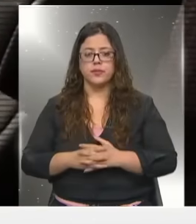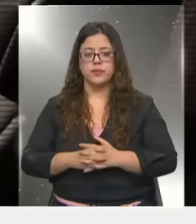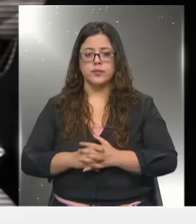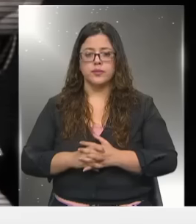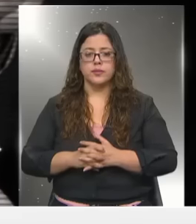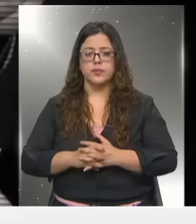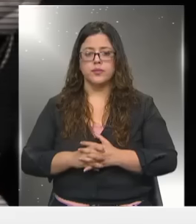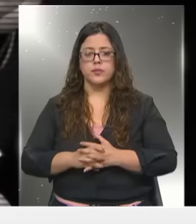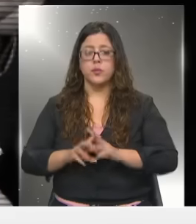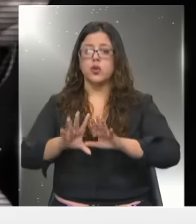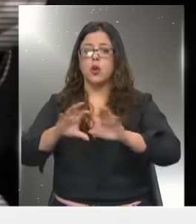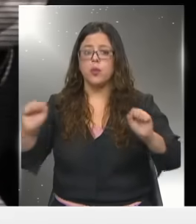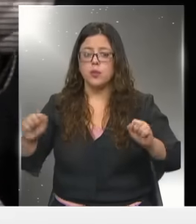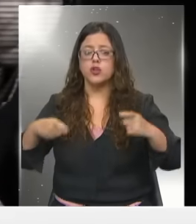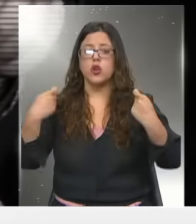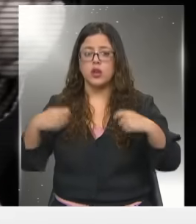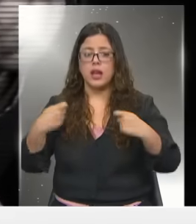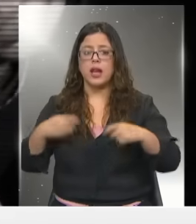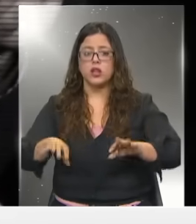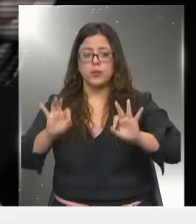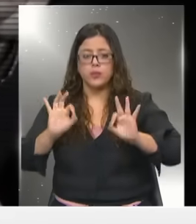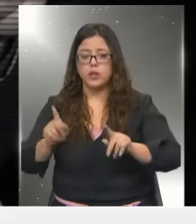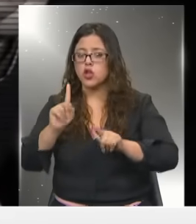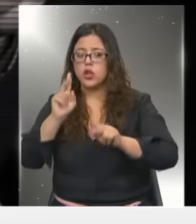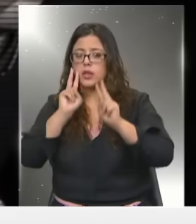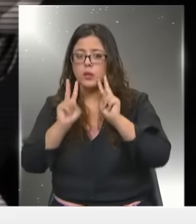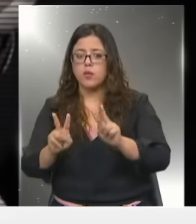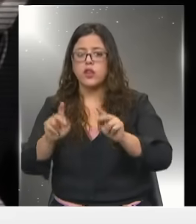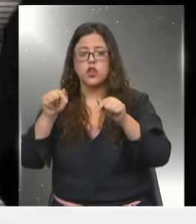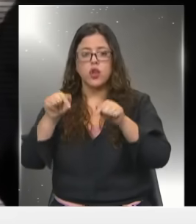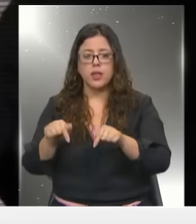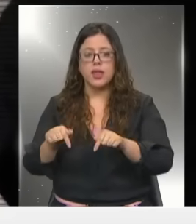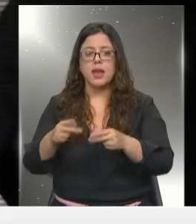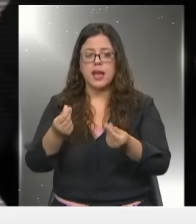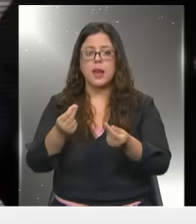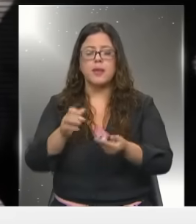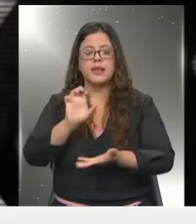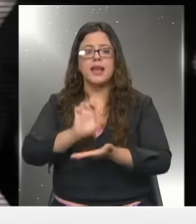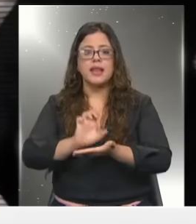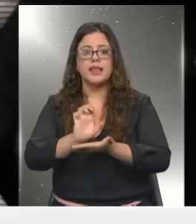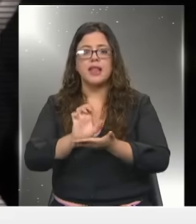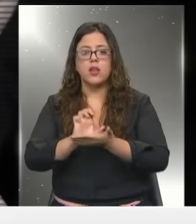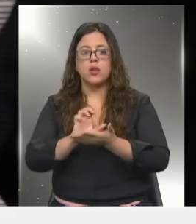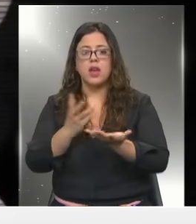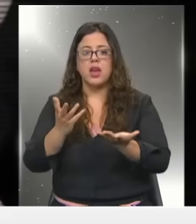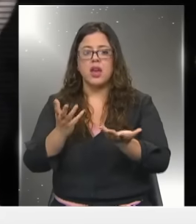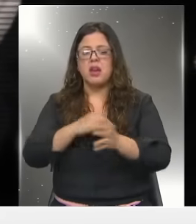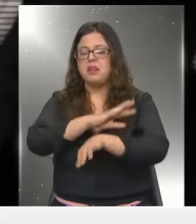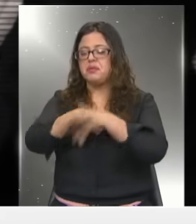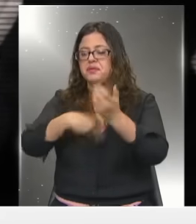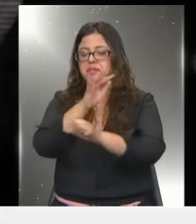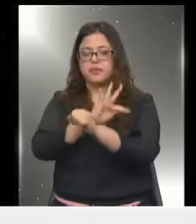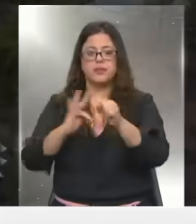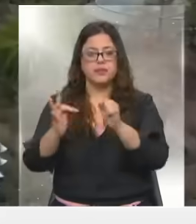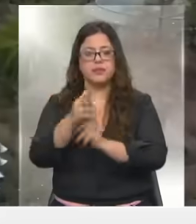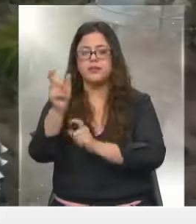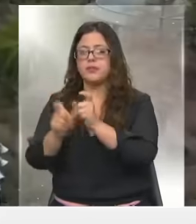Un verdadero compromiso con el gasto eficiente y no lo que estamos viendo hoy en día, que la plata del Estado se está despilfarrando en fundaciones y en